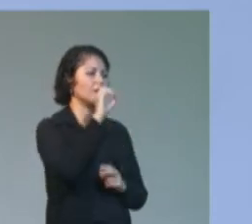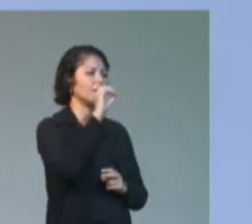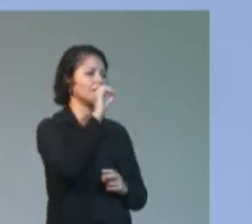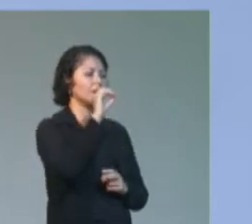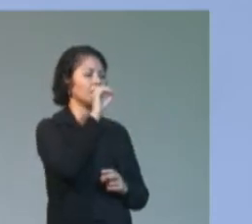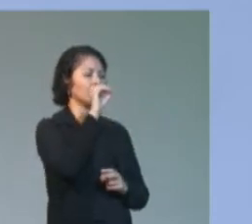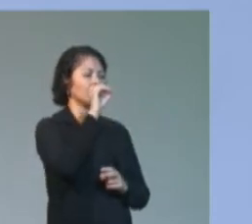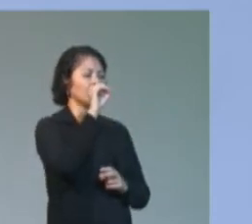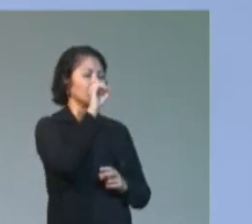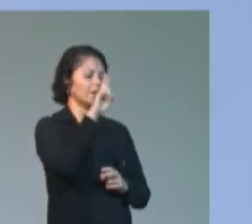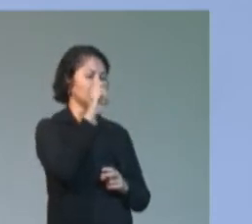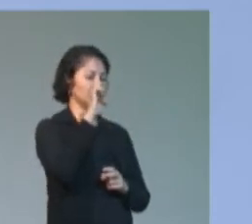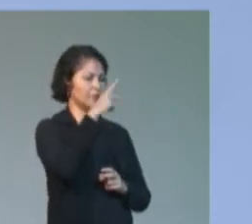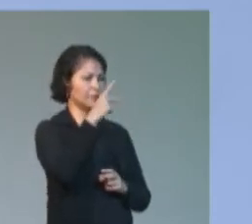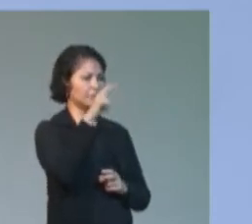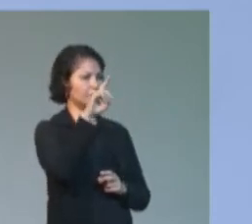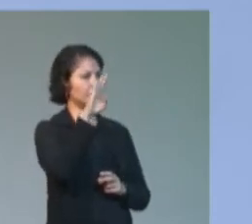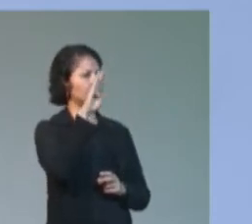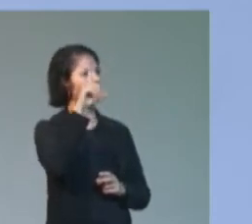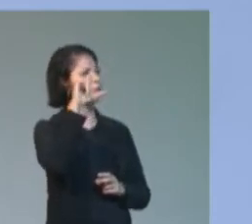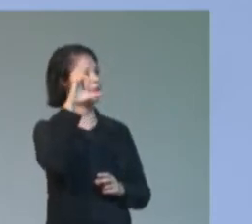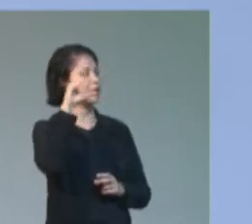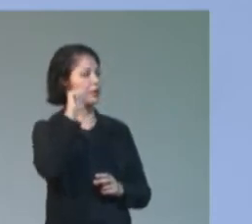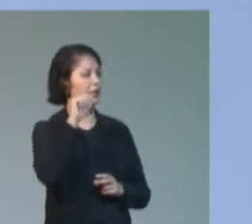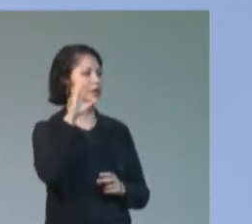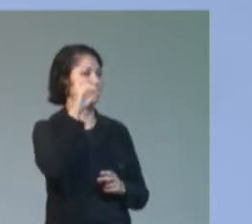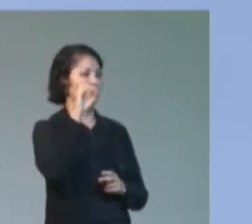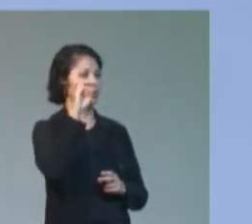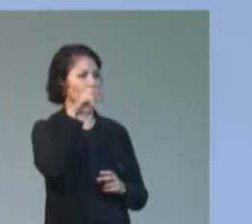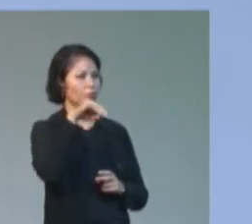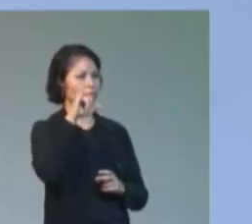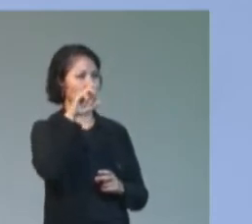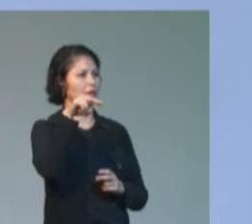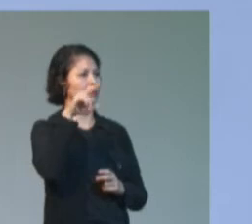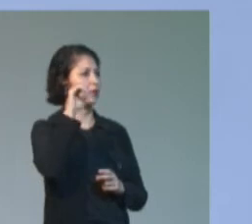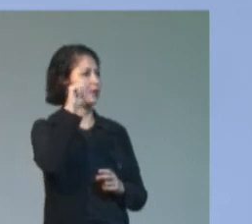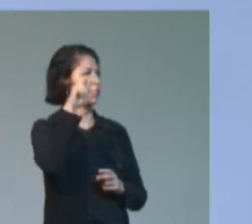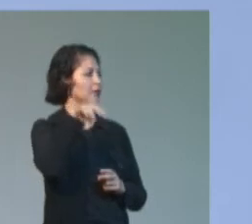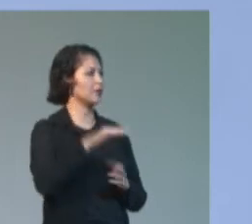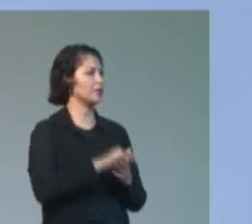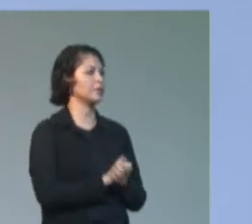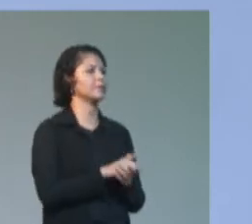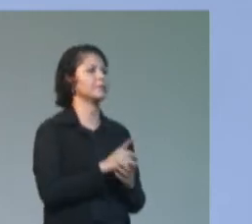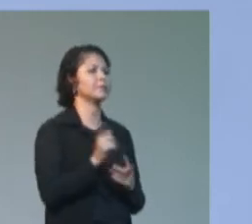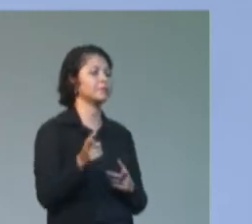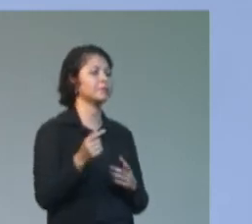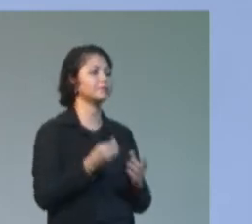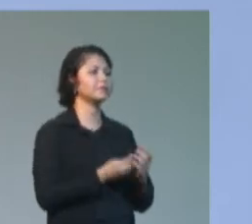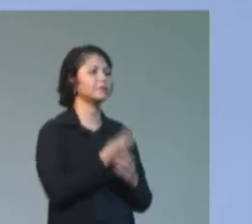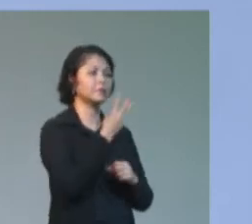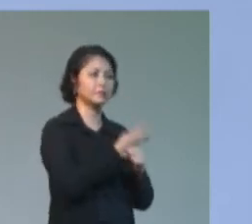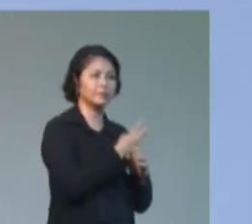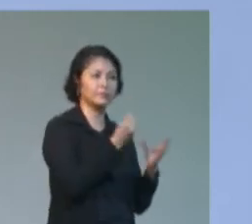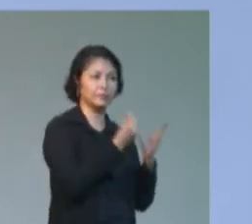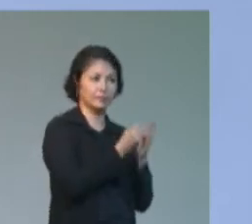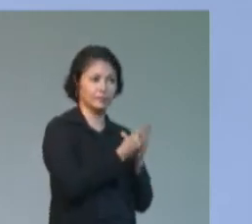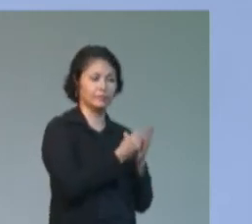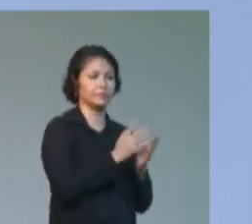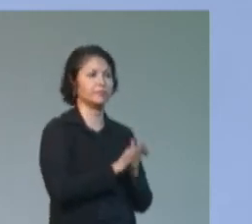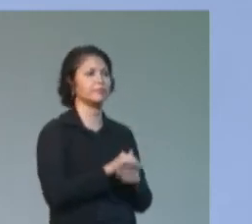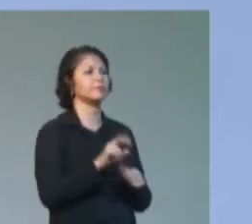de la orden alejo su lujosa es es quizá en su tercera clase de la universidad de carabobo